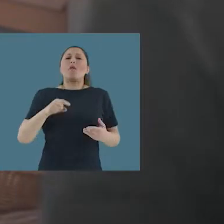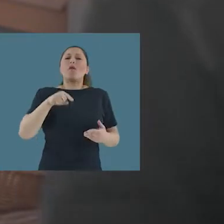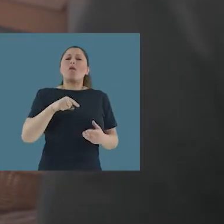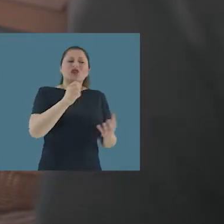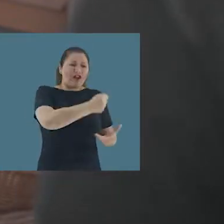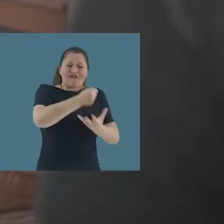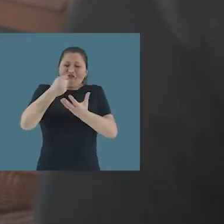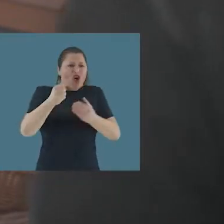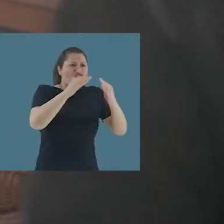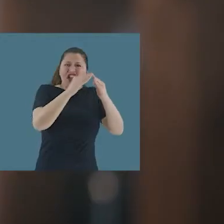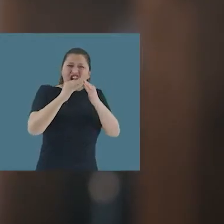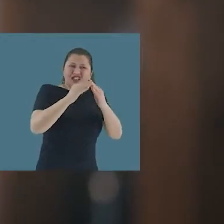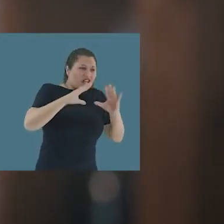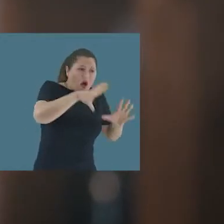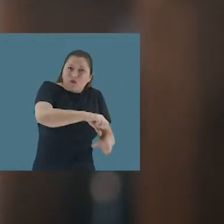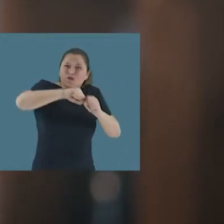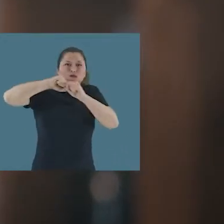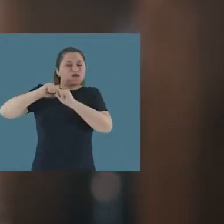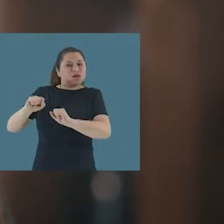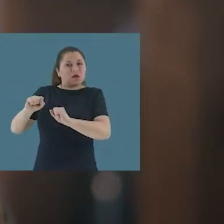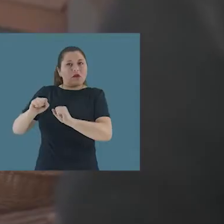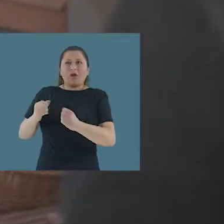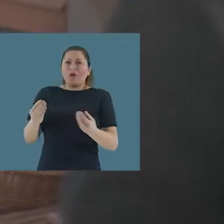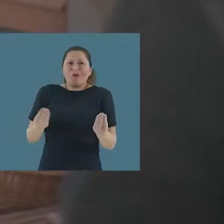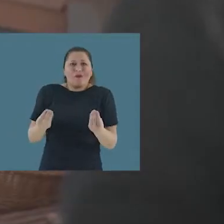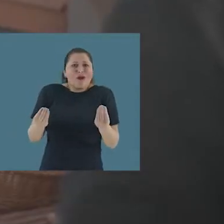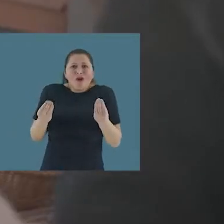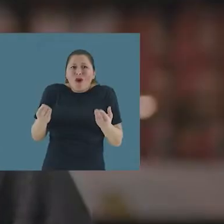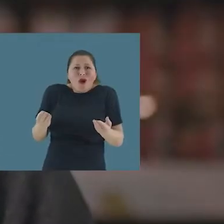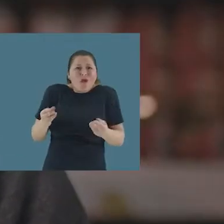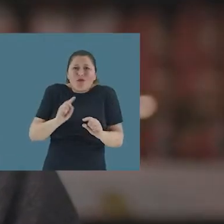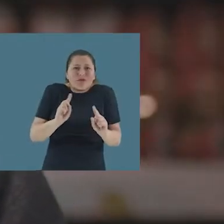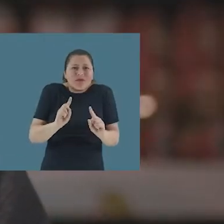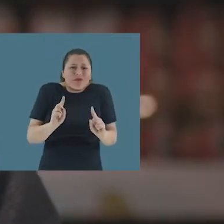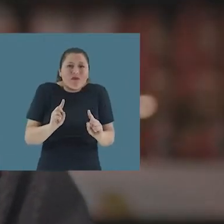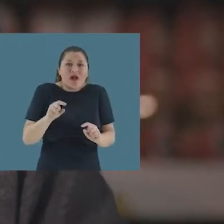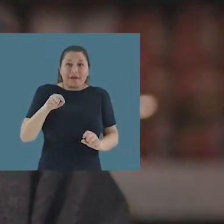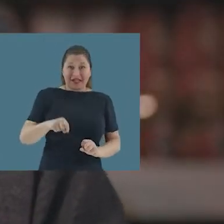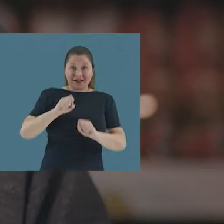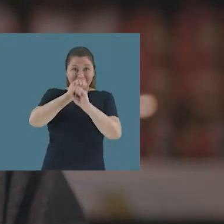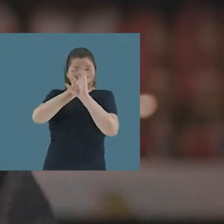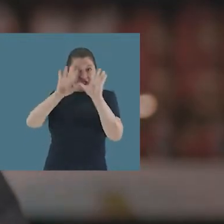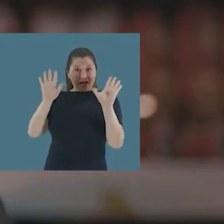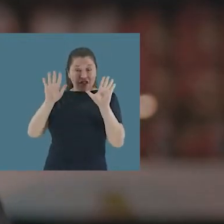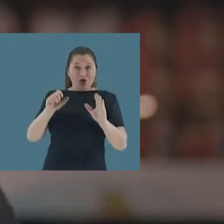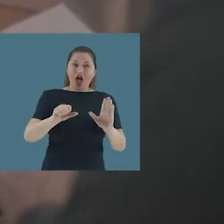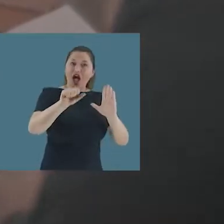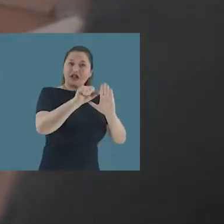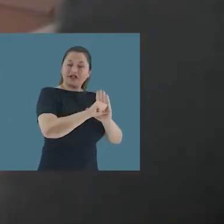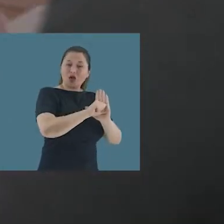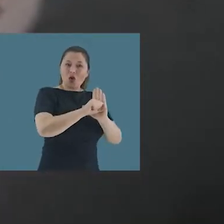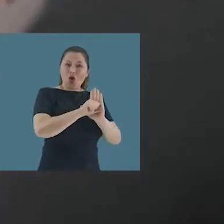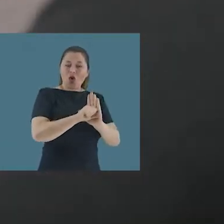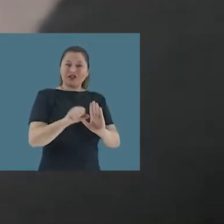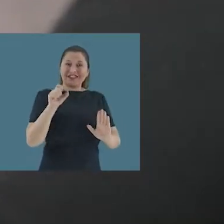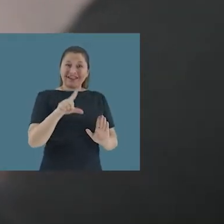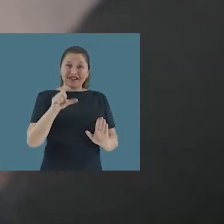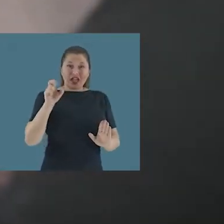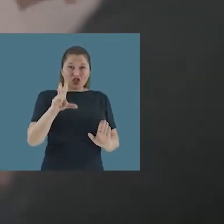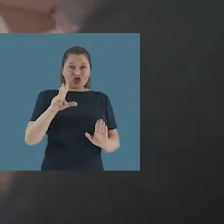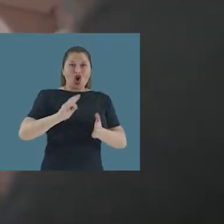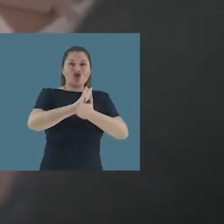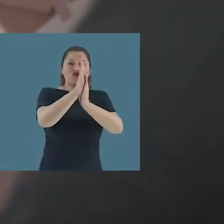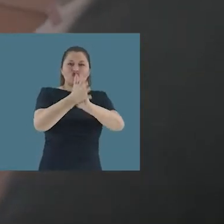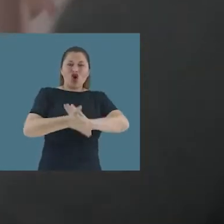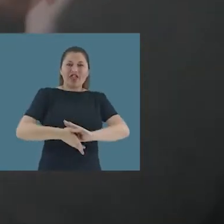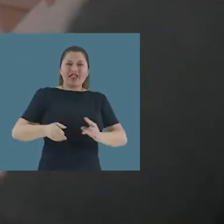de que a mí me van a quitar mi fondo, mi casa? ¿Cómo se le ocurre? Mire, aquí está Clarito, artículo 78.